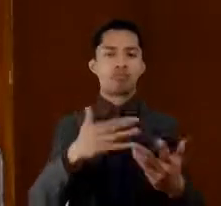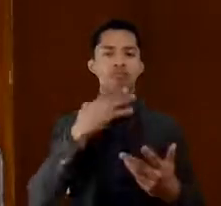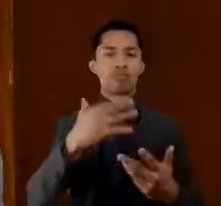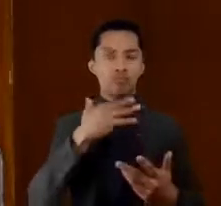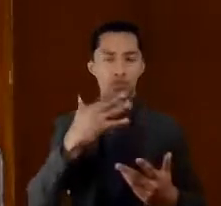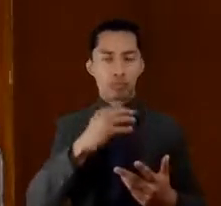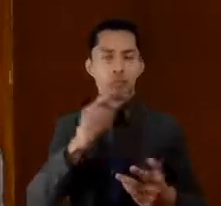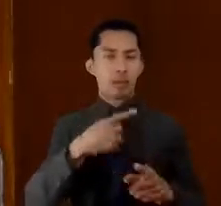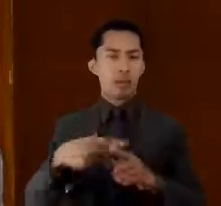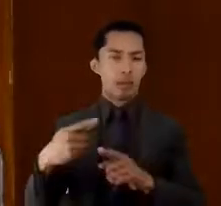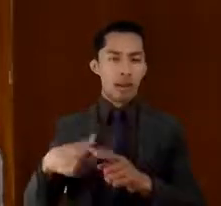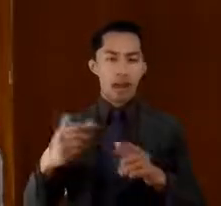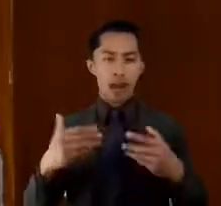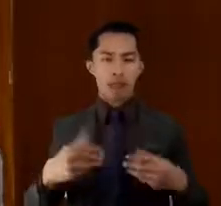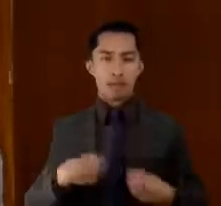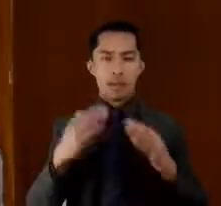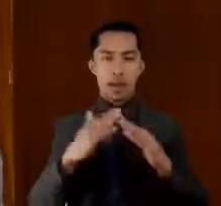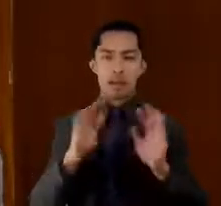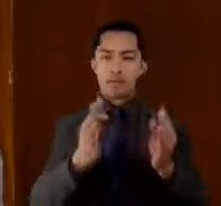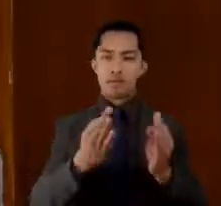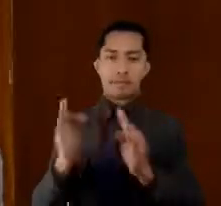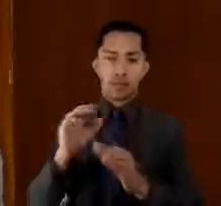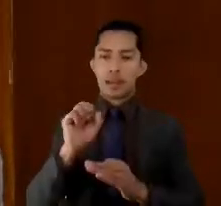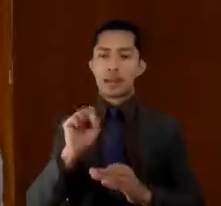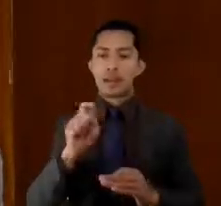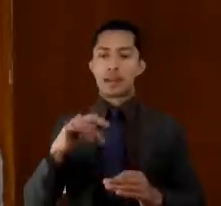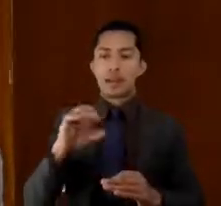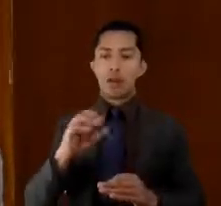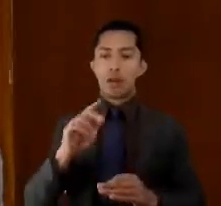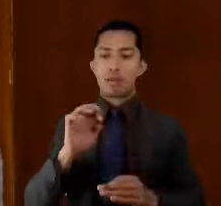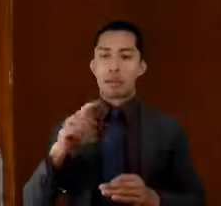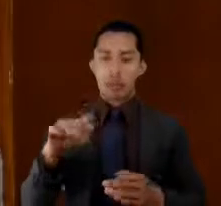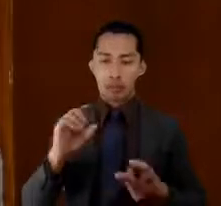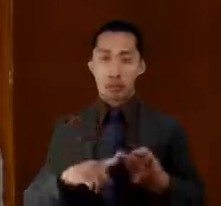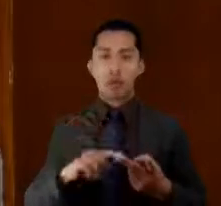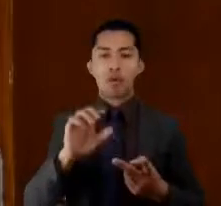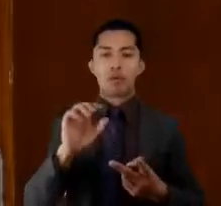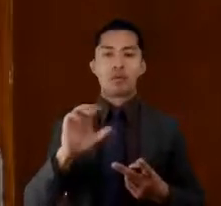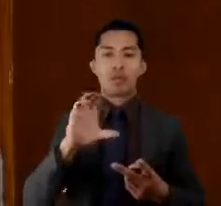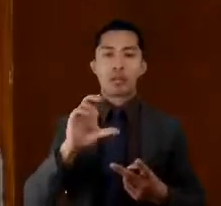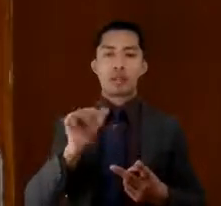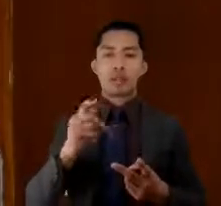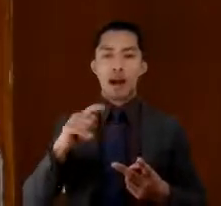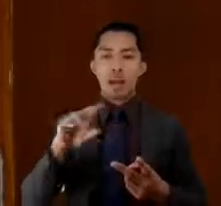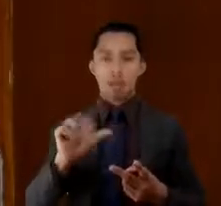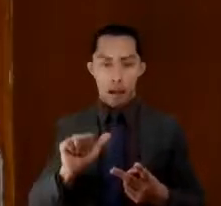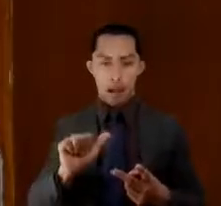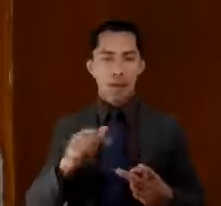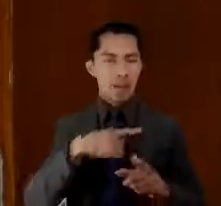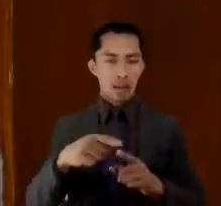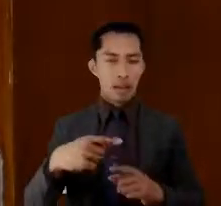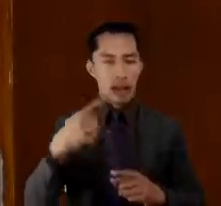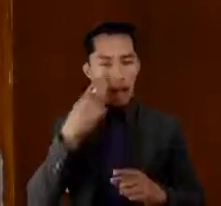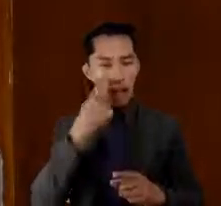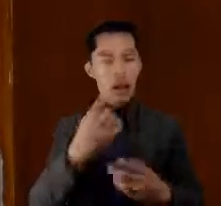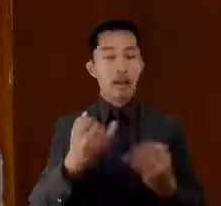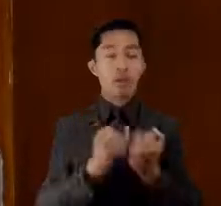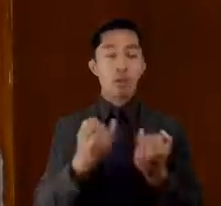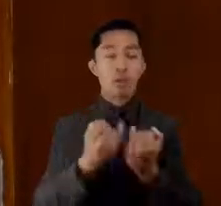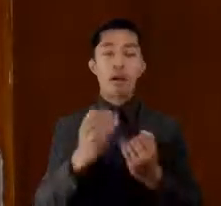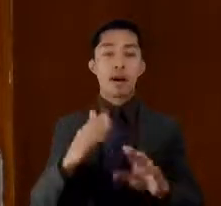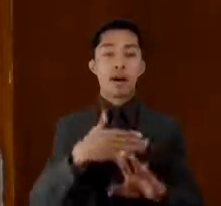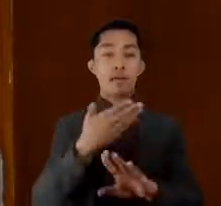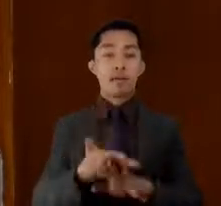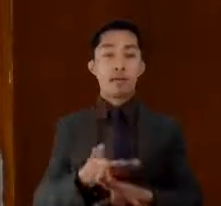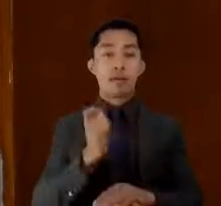dicen algunos vecinos en Santiago Tepatlasco o en San Francisco Chimalpa, sino que también termina por afectar